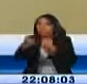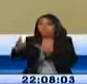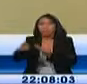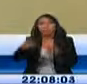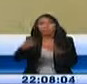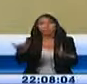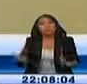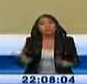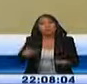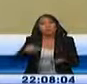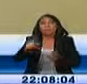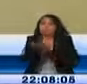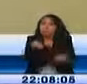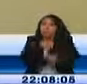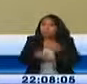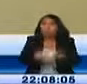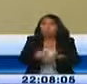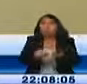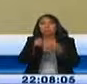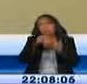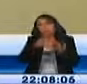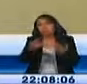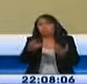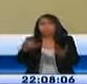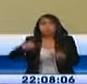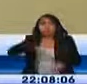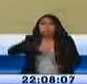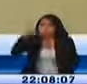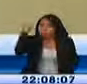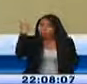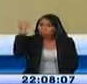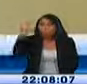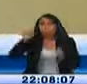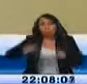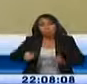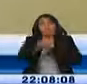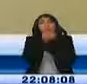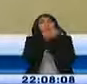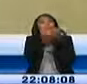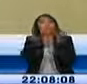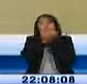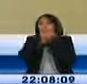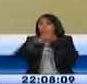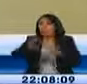derecho de expresarnos como bien decidamos. Solo queremos